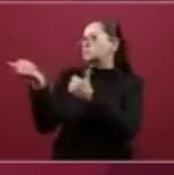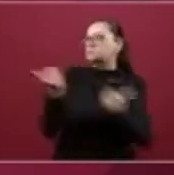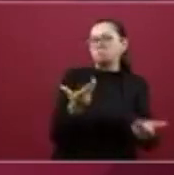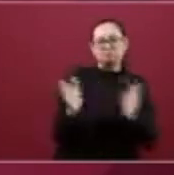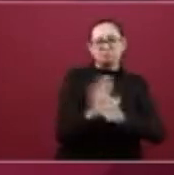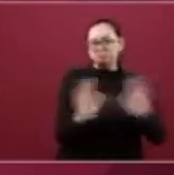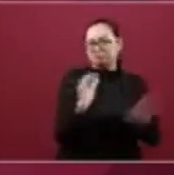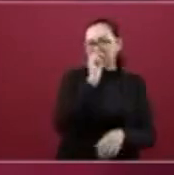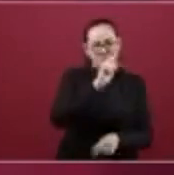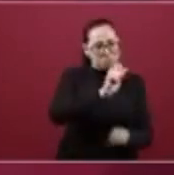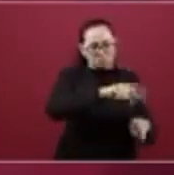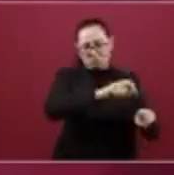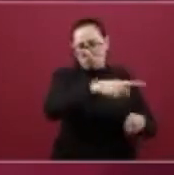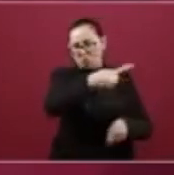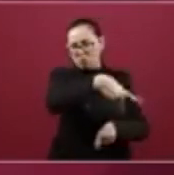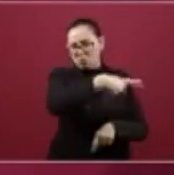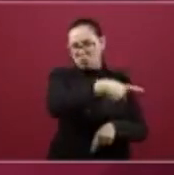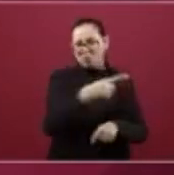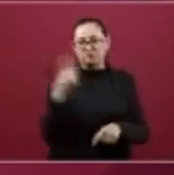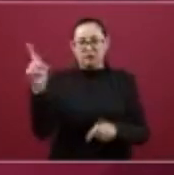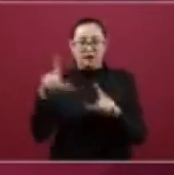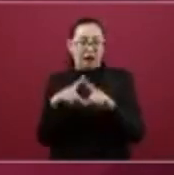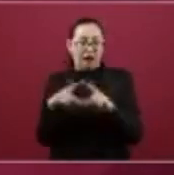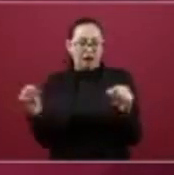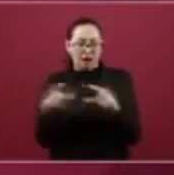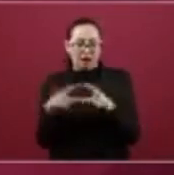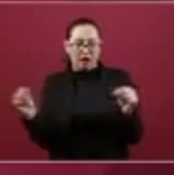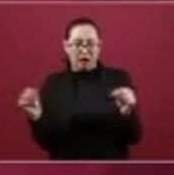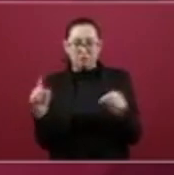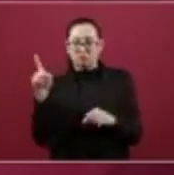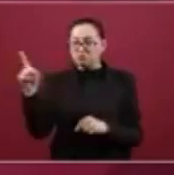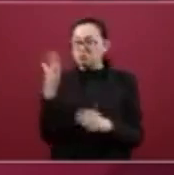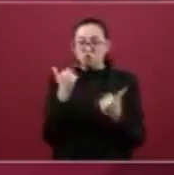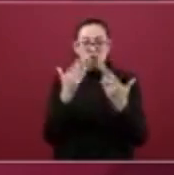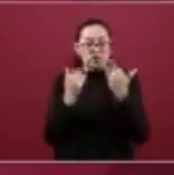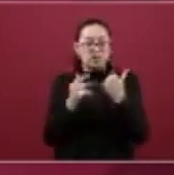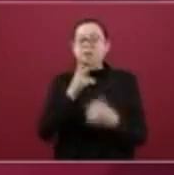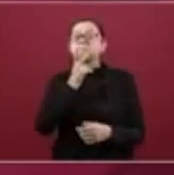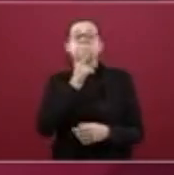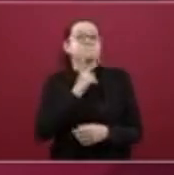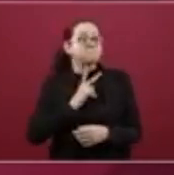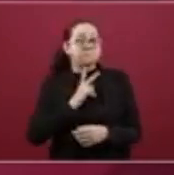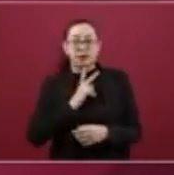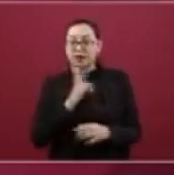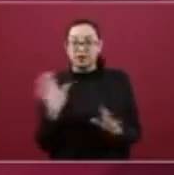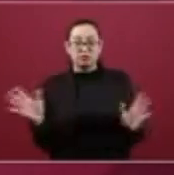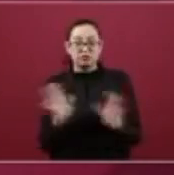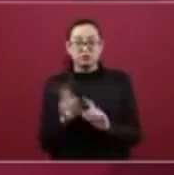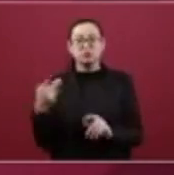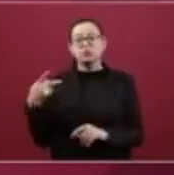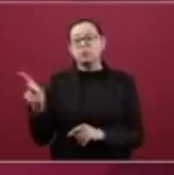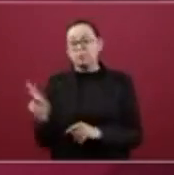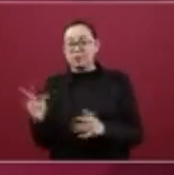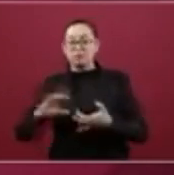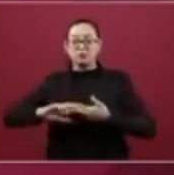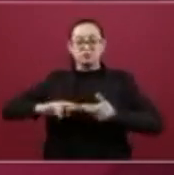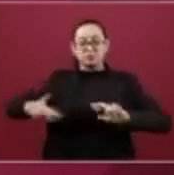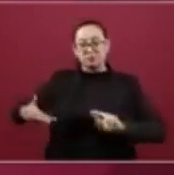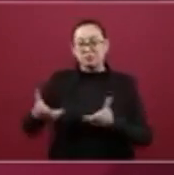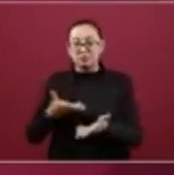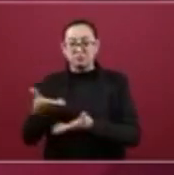Japón, que dicho de paso, pues Japón no produce petróleo, pero con su relación de consumo y de